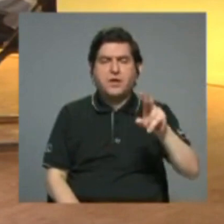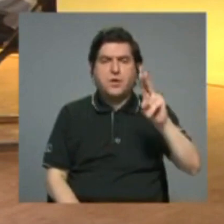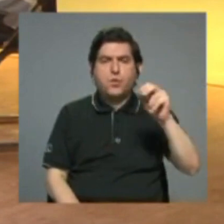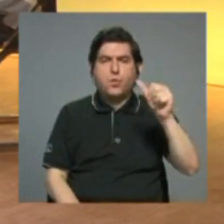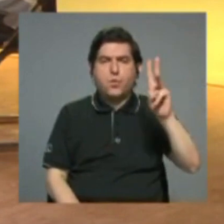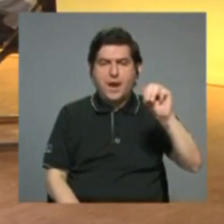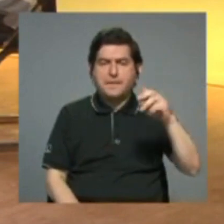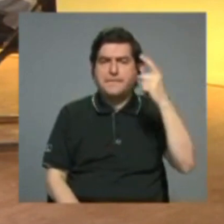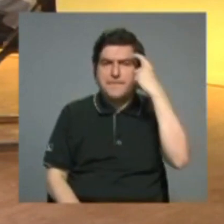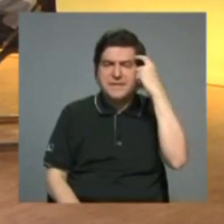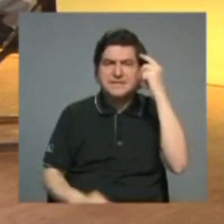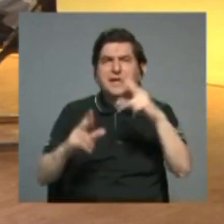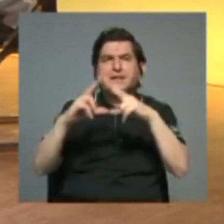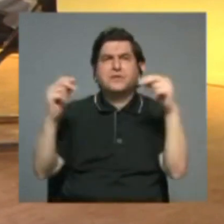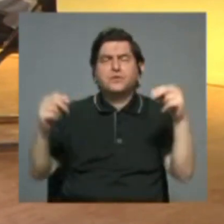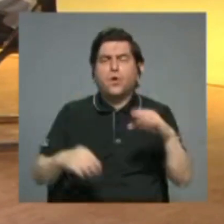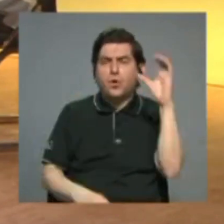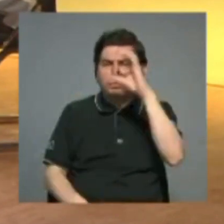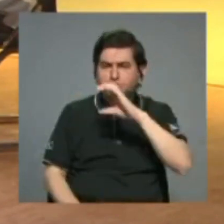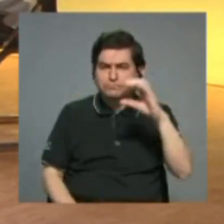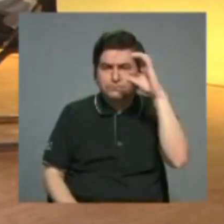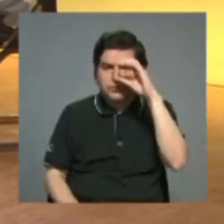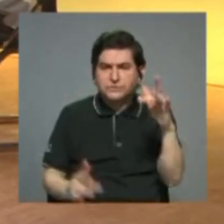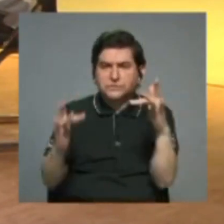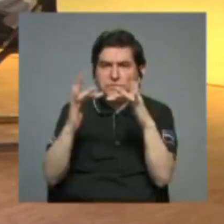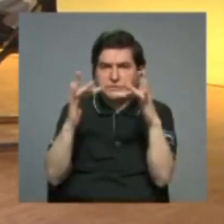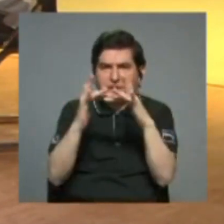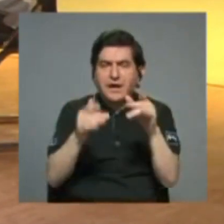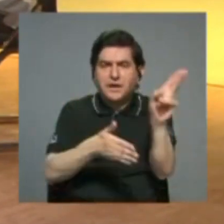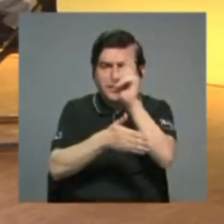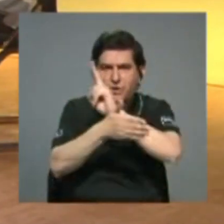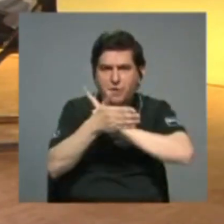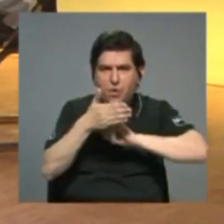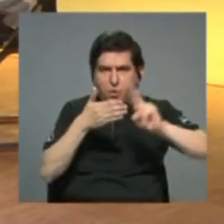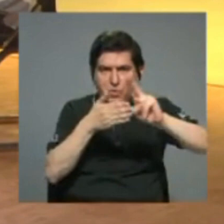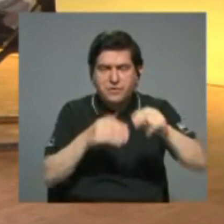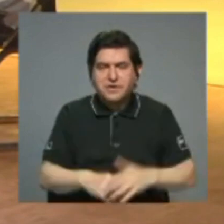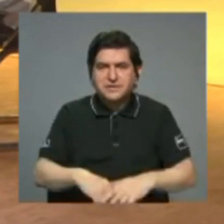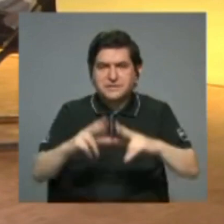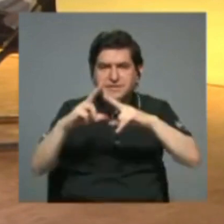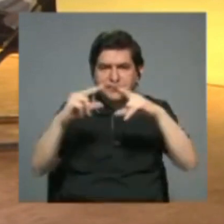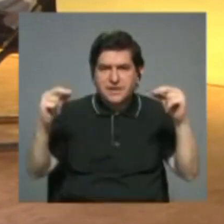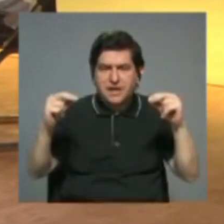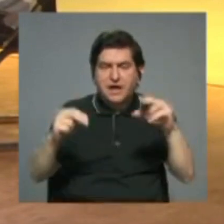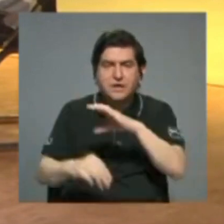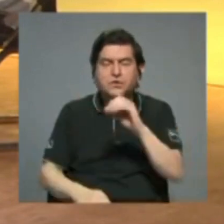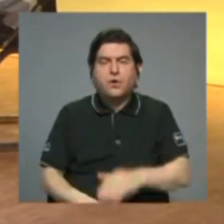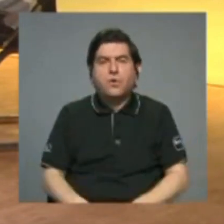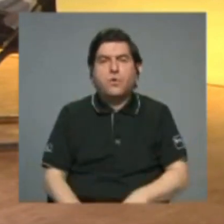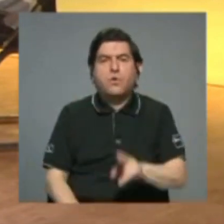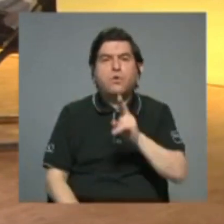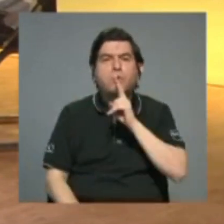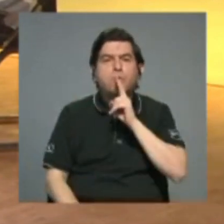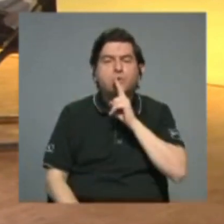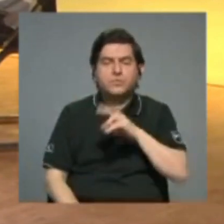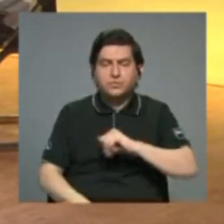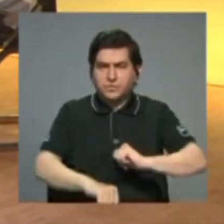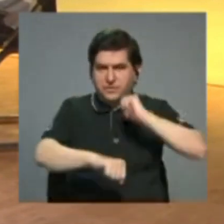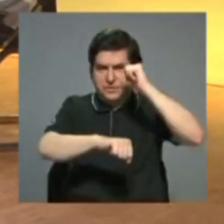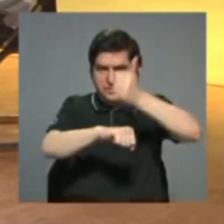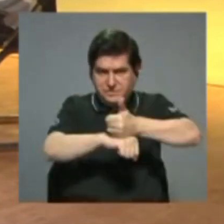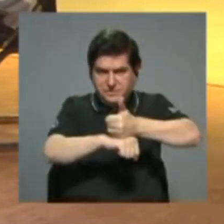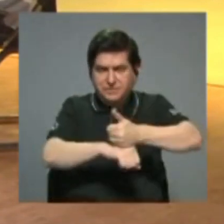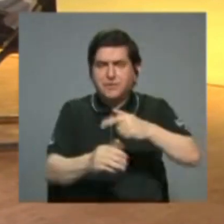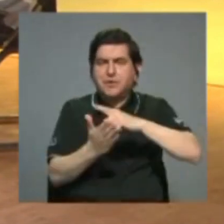de Nicaragua, en buscar conexión con una universidad en Nicaragua o en Honduras, y poder establecer